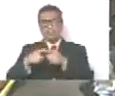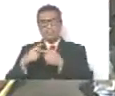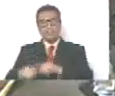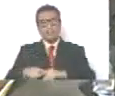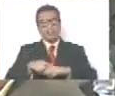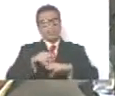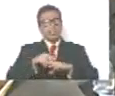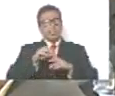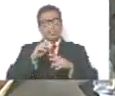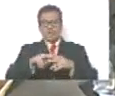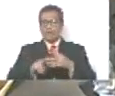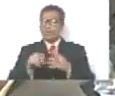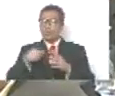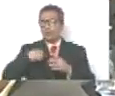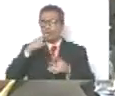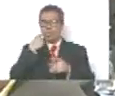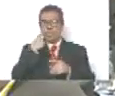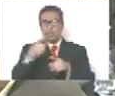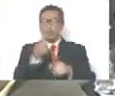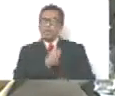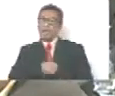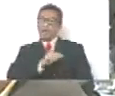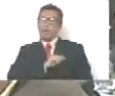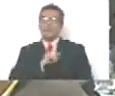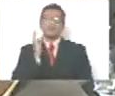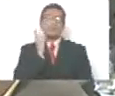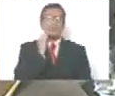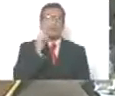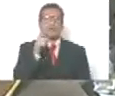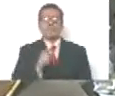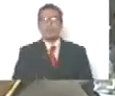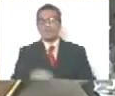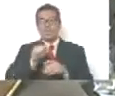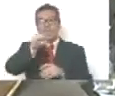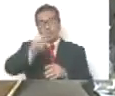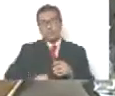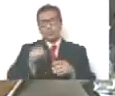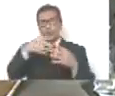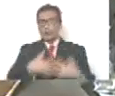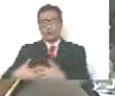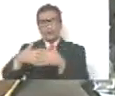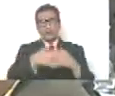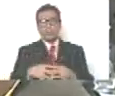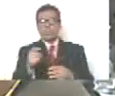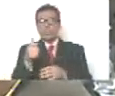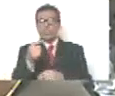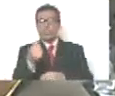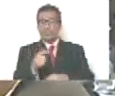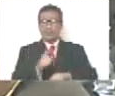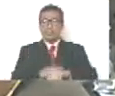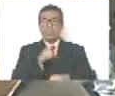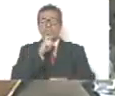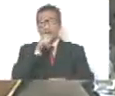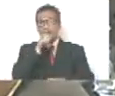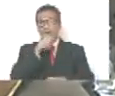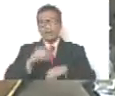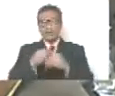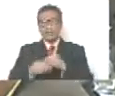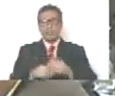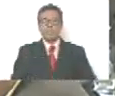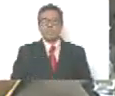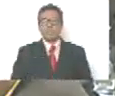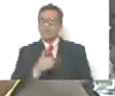Todos vimos la situación en España y en el sur de los Estados Unidos con la gran escasez de agua que se dio. Entonces, quería